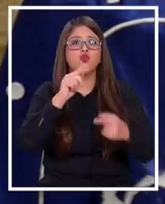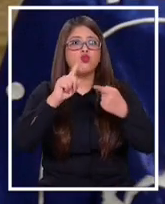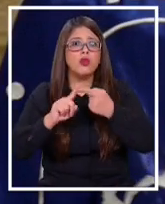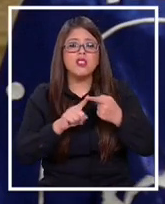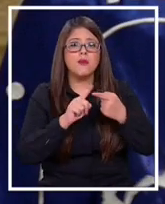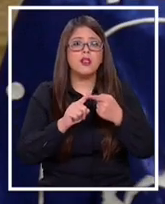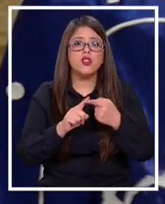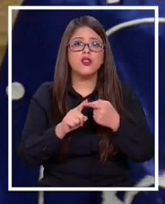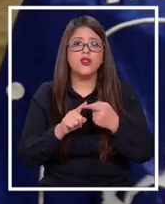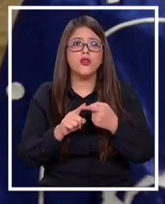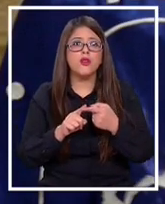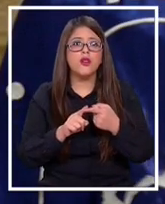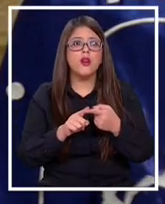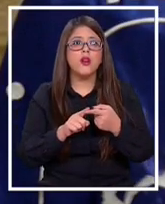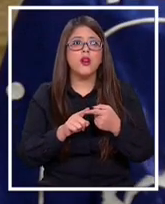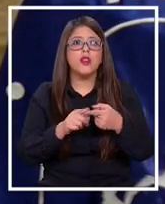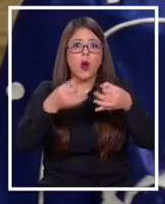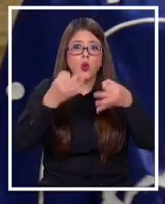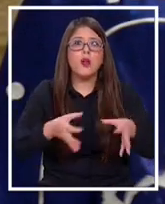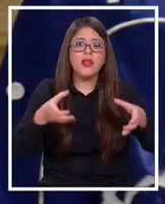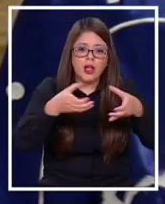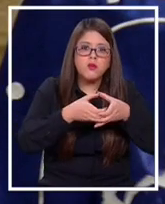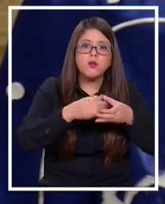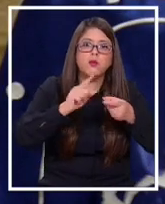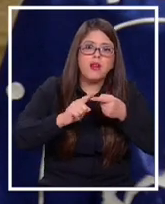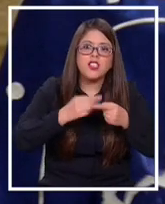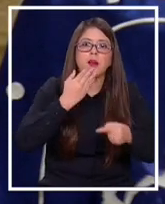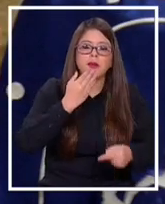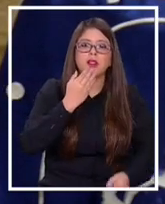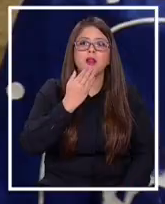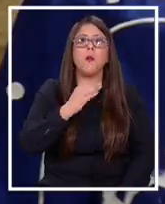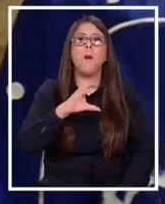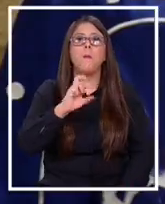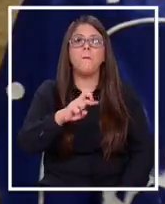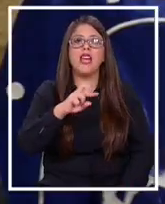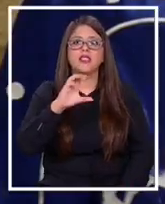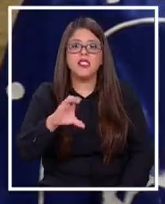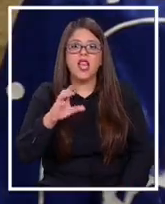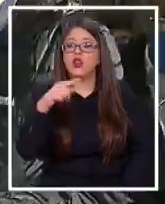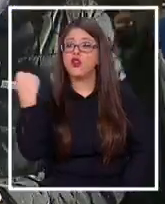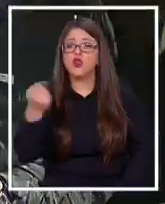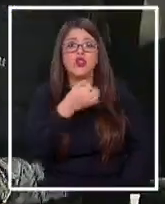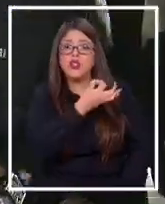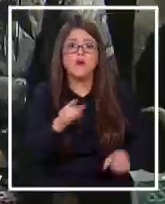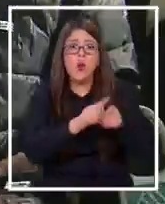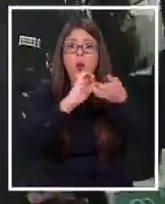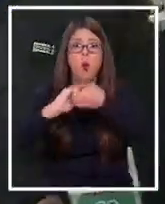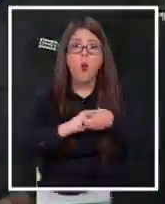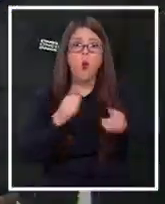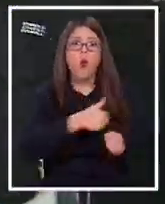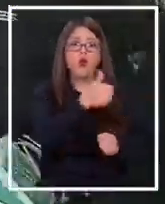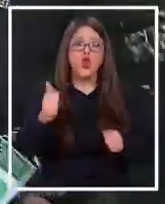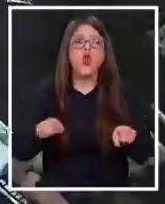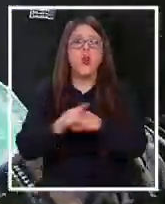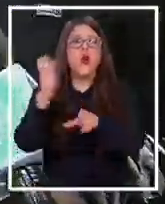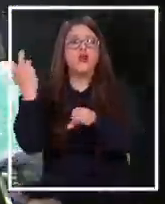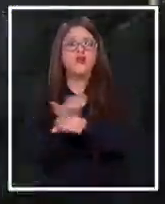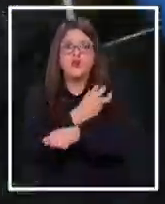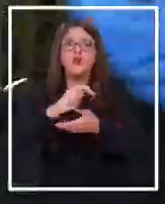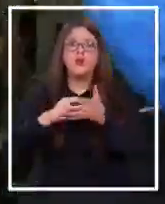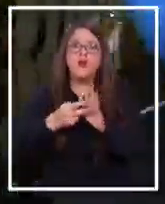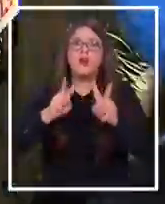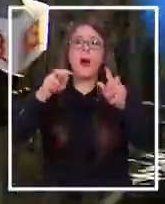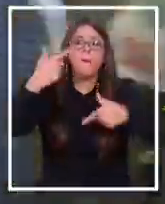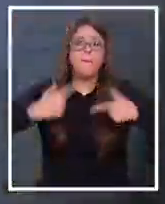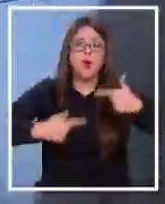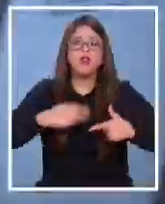primaria en donde estuviera el Partido Comunista. Nosotros, por el contrario, siempre hemos dicho unidad de todos. La fallida búsqueda de un nuevo domicilio político del